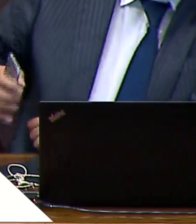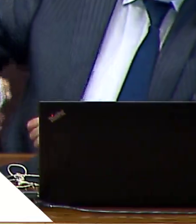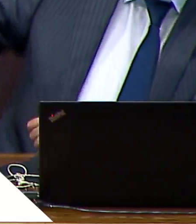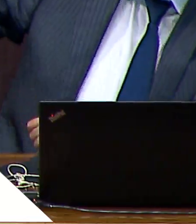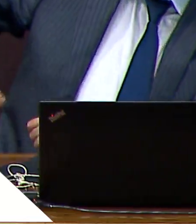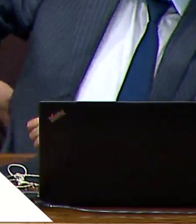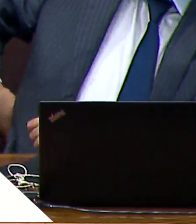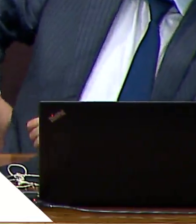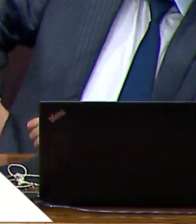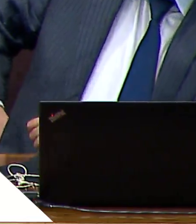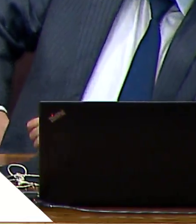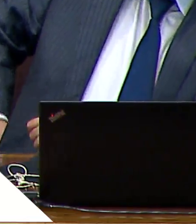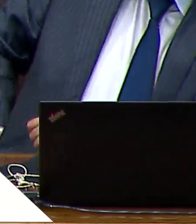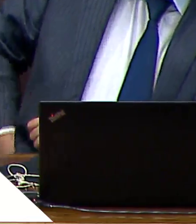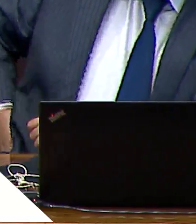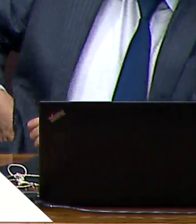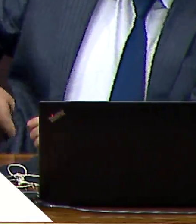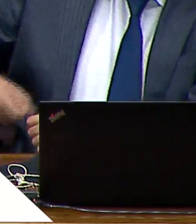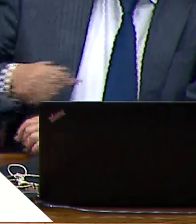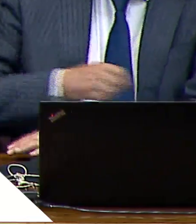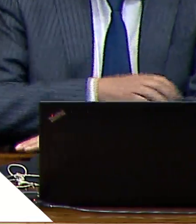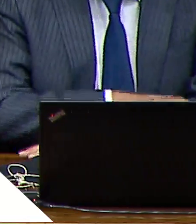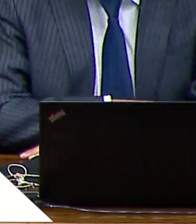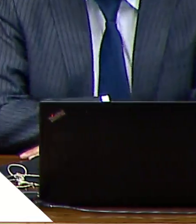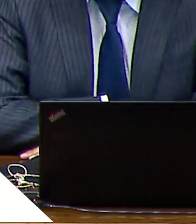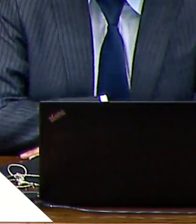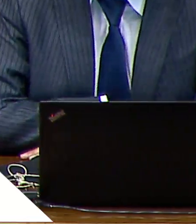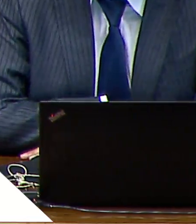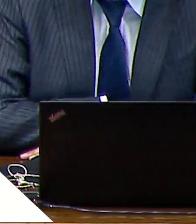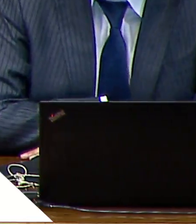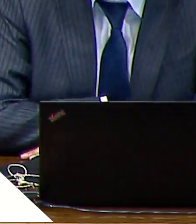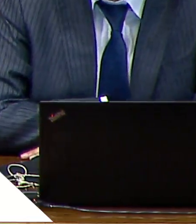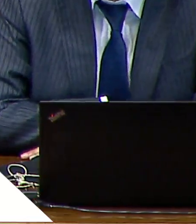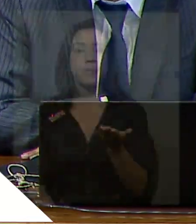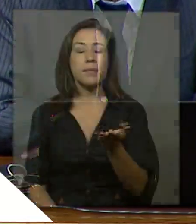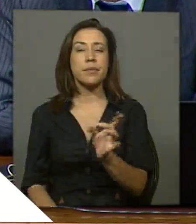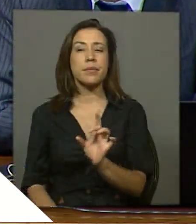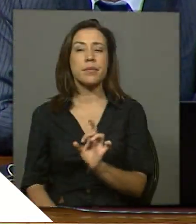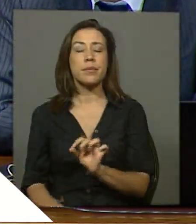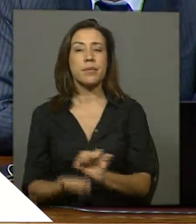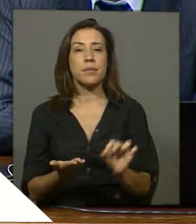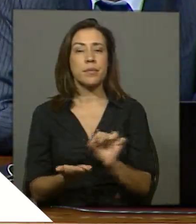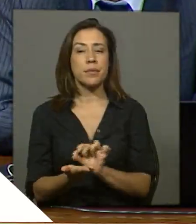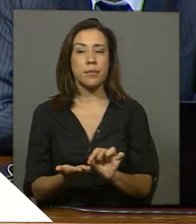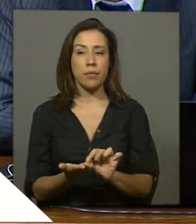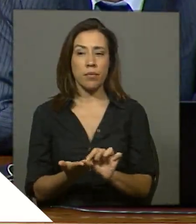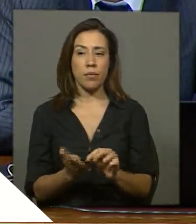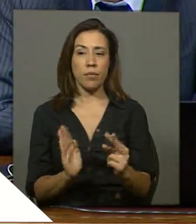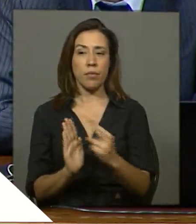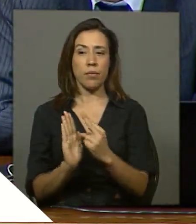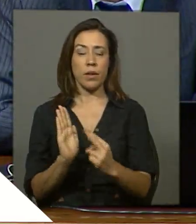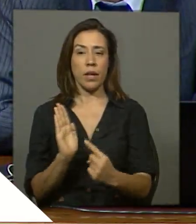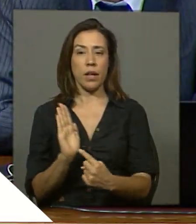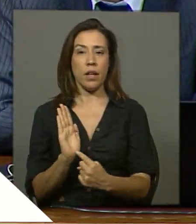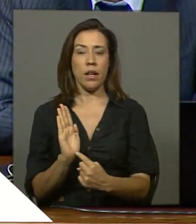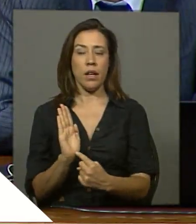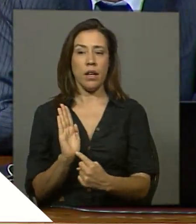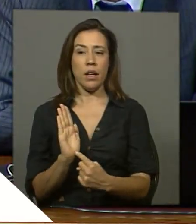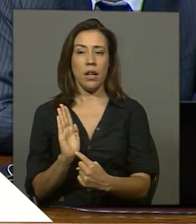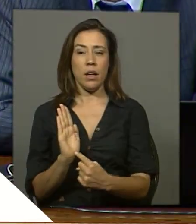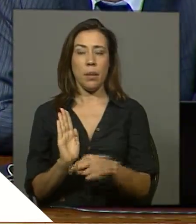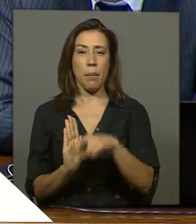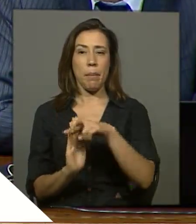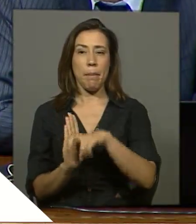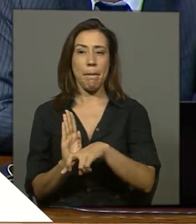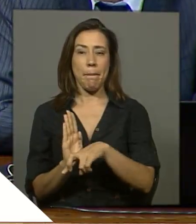duda es la persona que vota voy a ofrecer la palabra al Señor secretario va a dar lectura a un